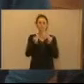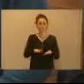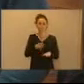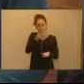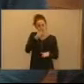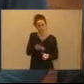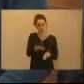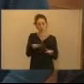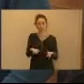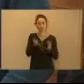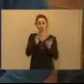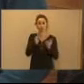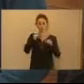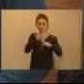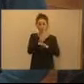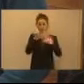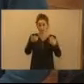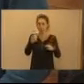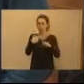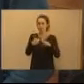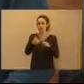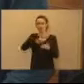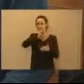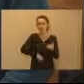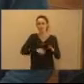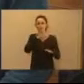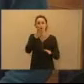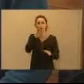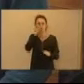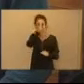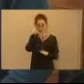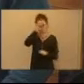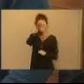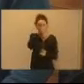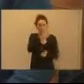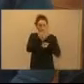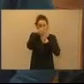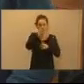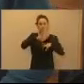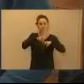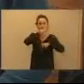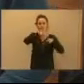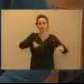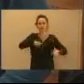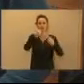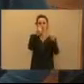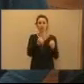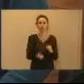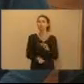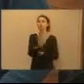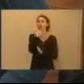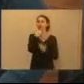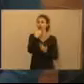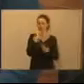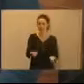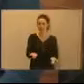hora que desde esta Cámara se hagan políticas rigurosas en base al conocimiento científico que nuestros investigadores e investigadoras generan. A pesar